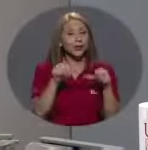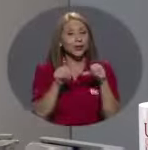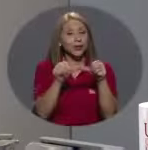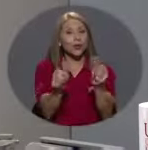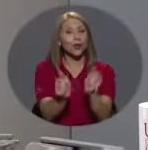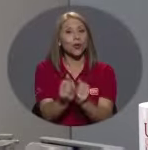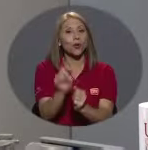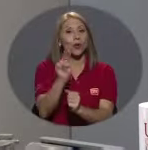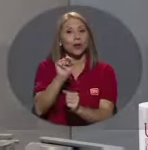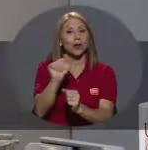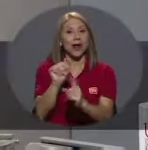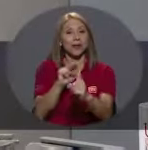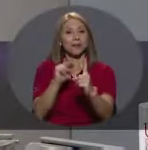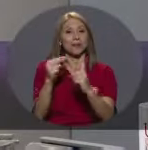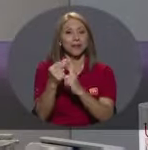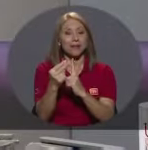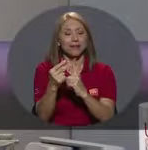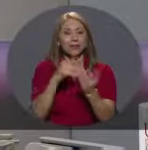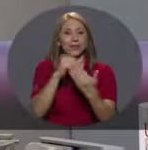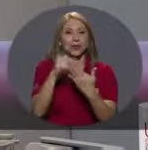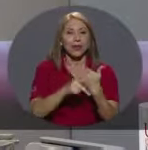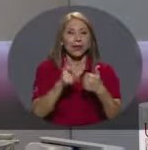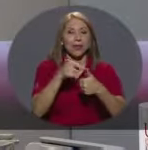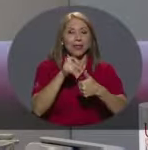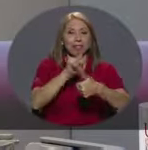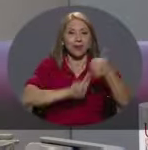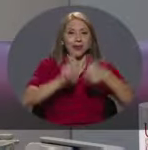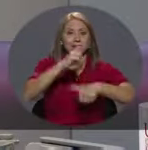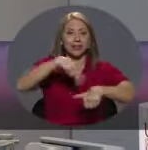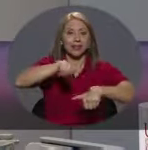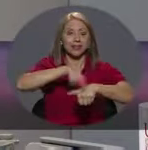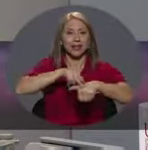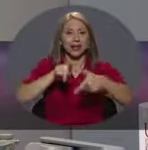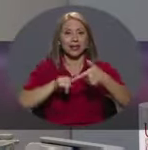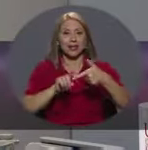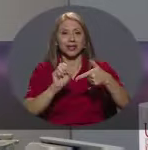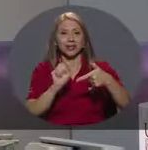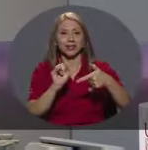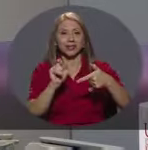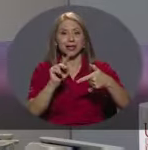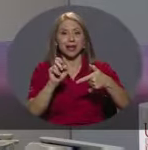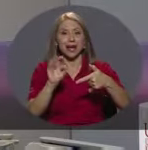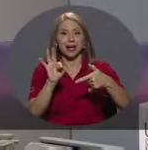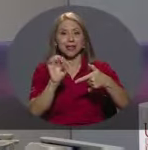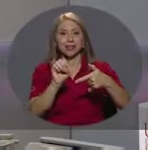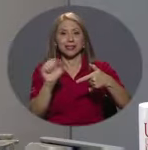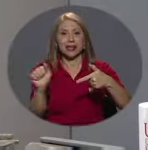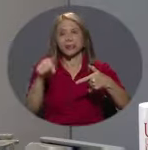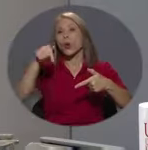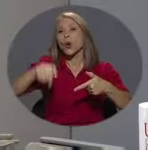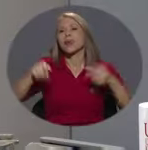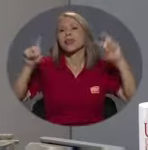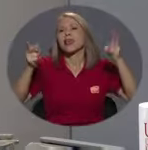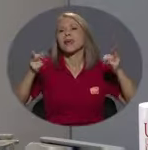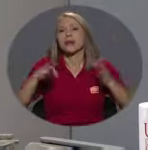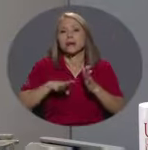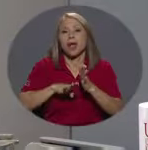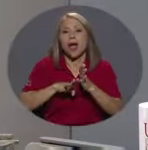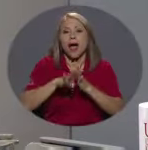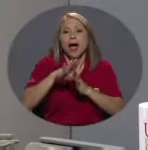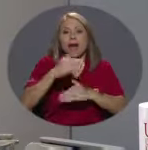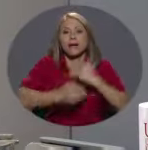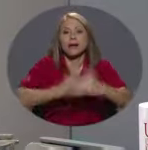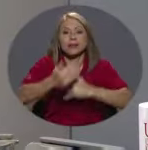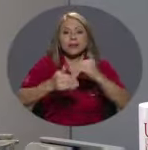Regresa usted a Una Mirada, el programa de la Universidad Nacional y el CINAR S.A. Hoy con el tema de los avances en empleo para personas con